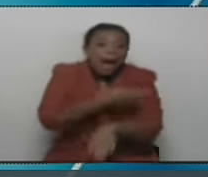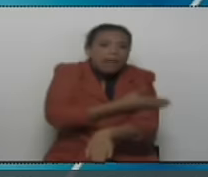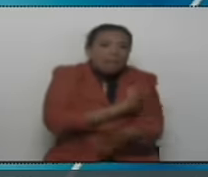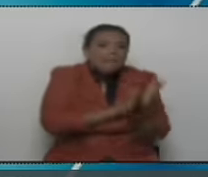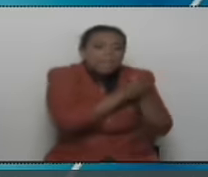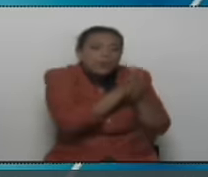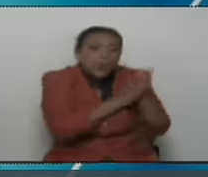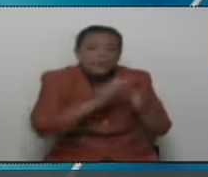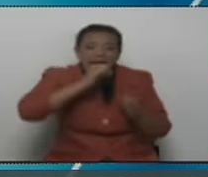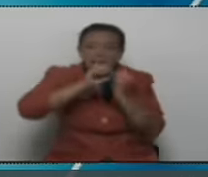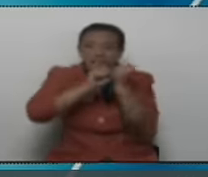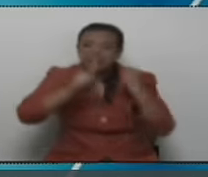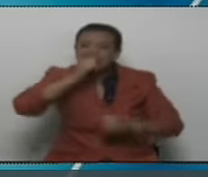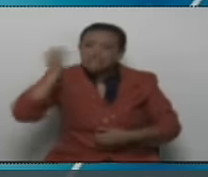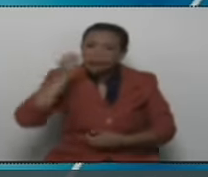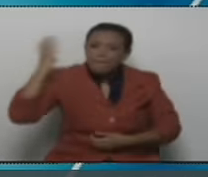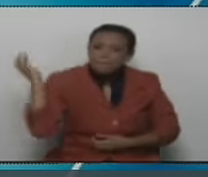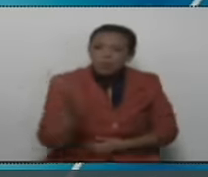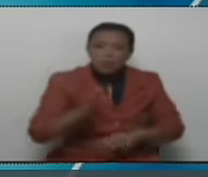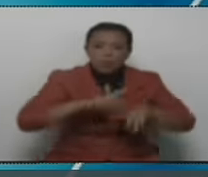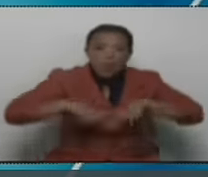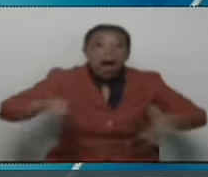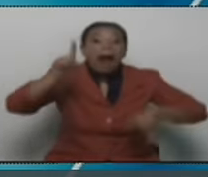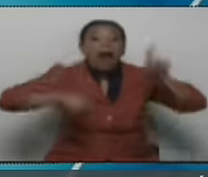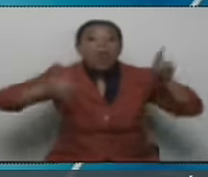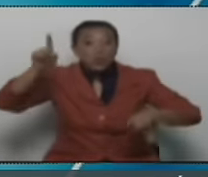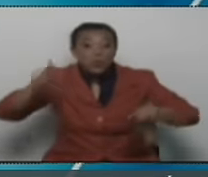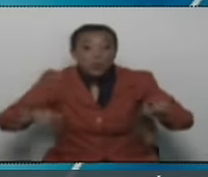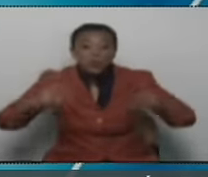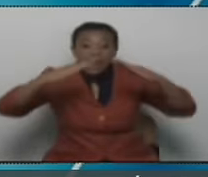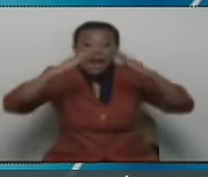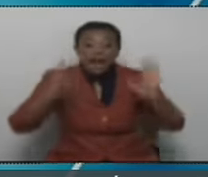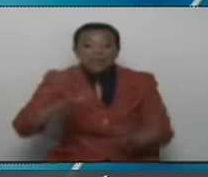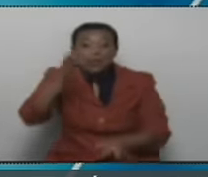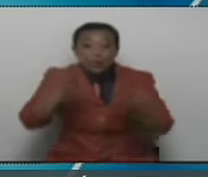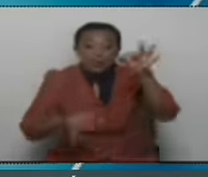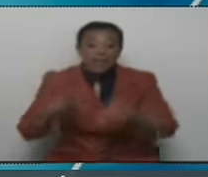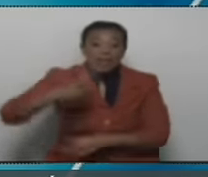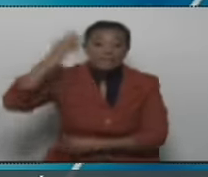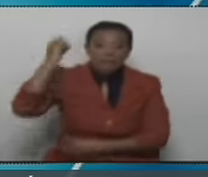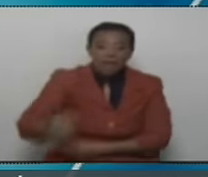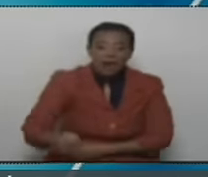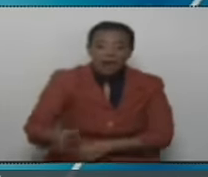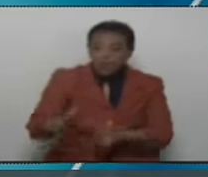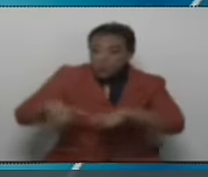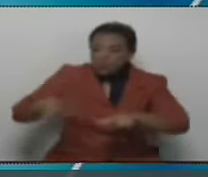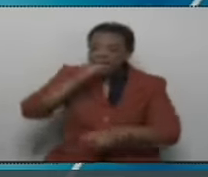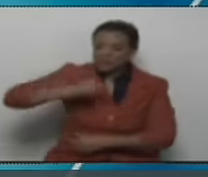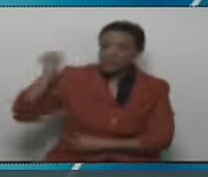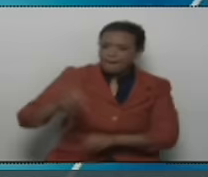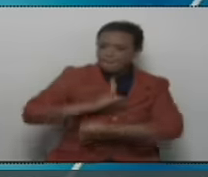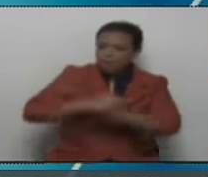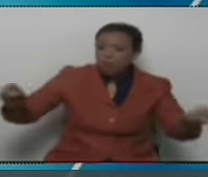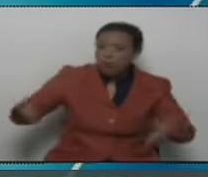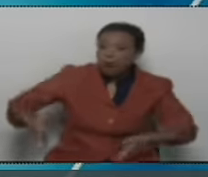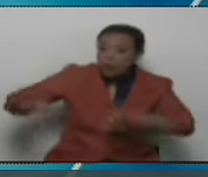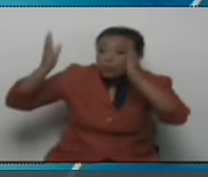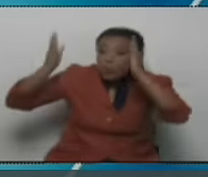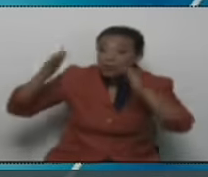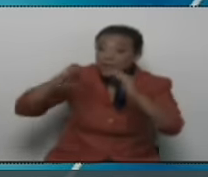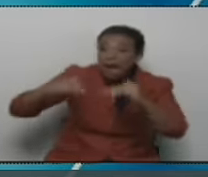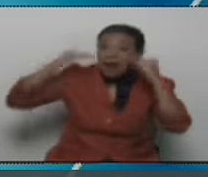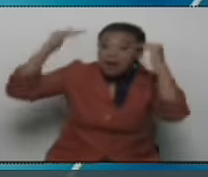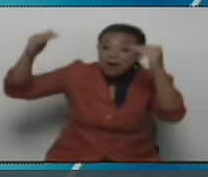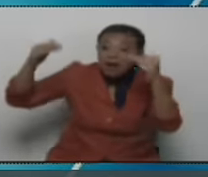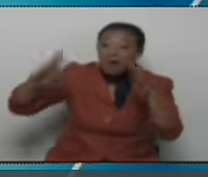con granadas a instalaciones. De hecho, llegaron a lanzar algunas en la Casa de Justicia y Paz en Petares. En Petares, desde arriba, la parte de arriba